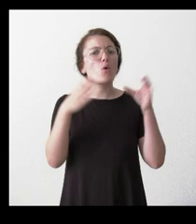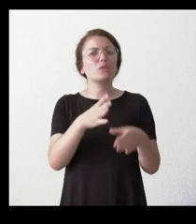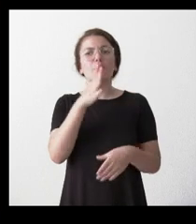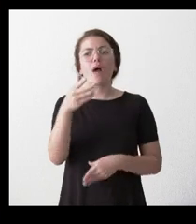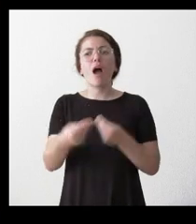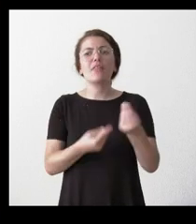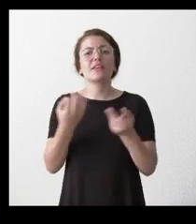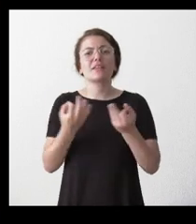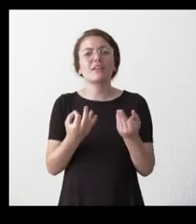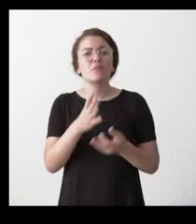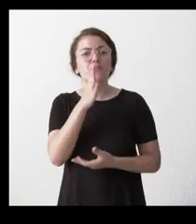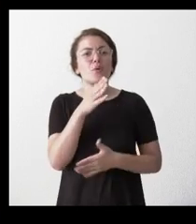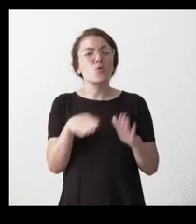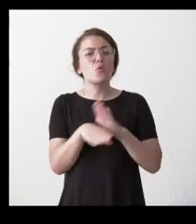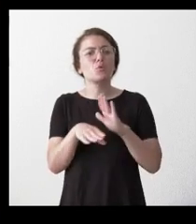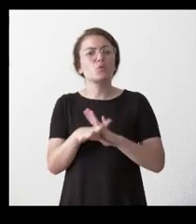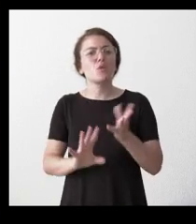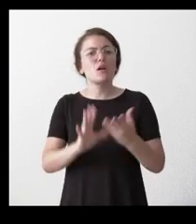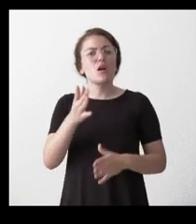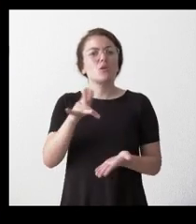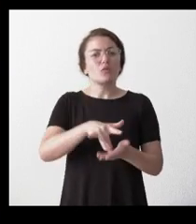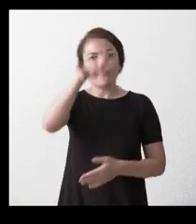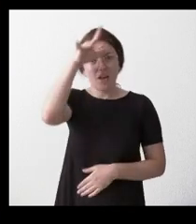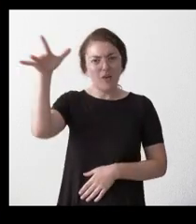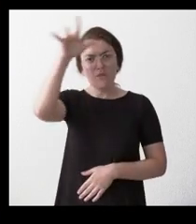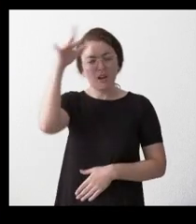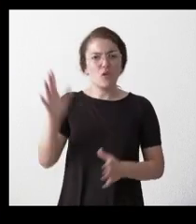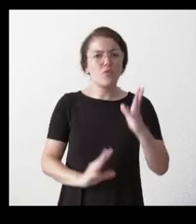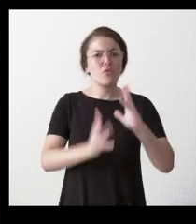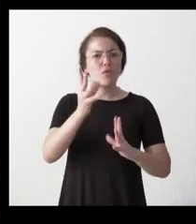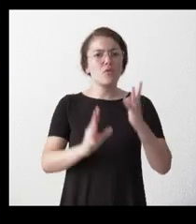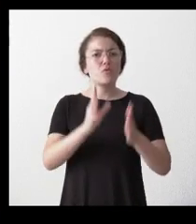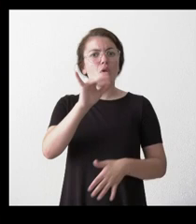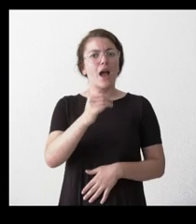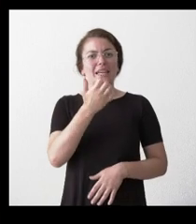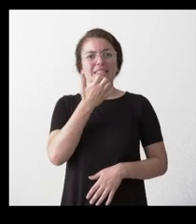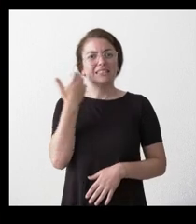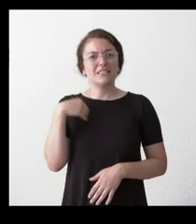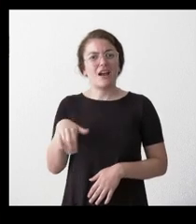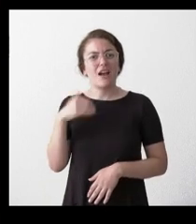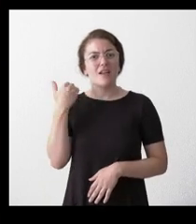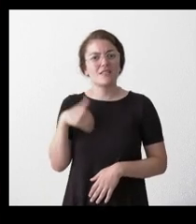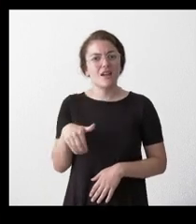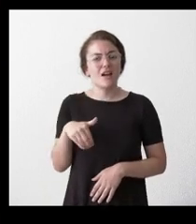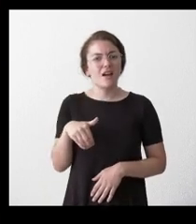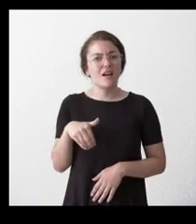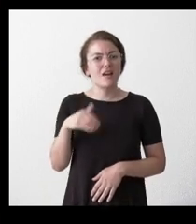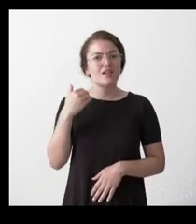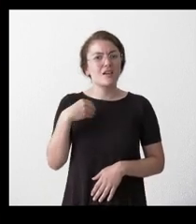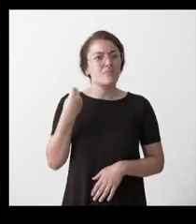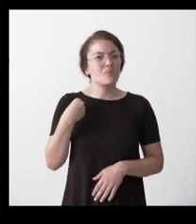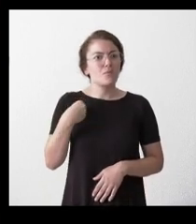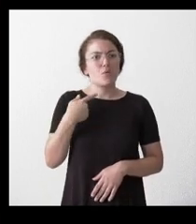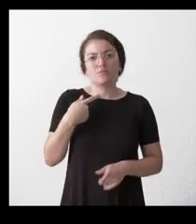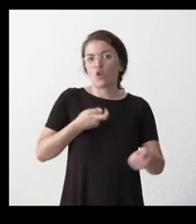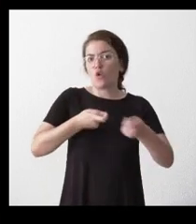por qué se sigue quemando verano tras verano la comarca si con estas cámaras se iba a dejar de producir? Y